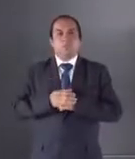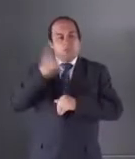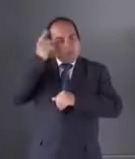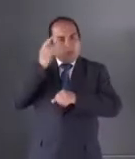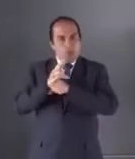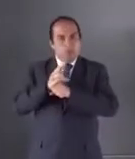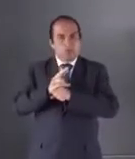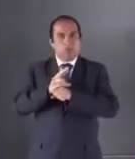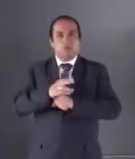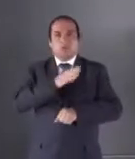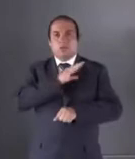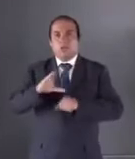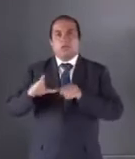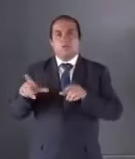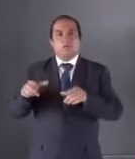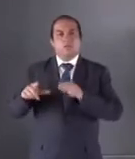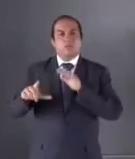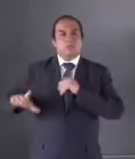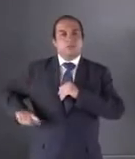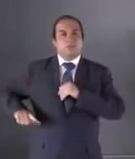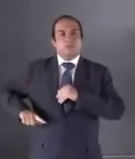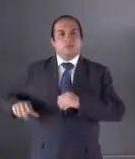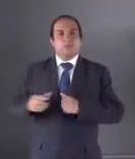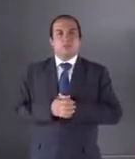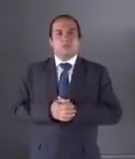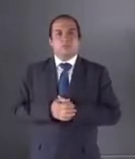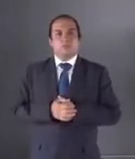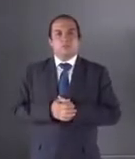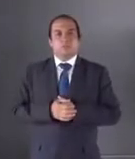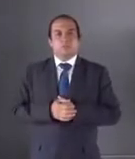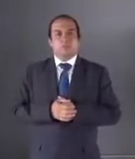de gobierno, de Gustavo Amadero,